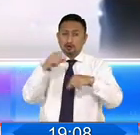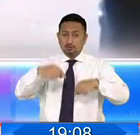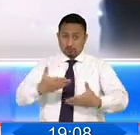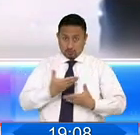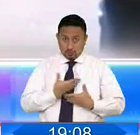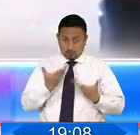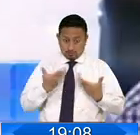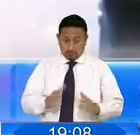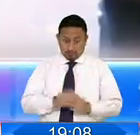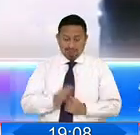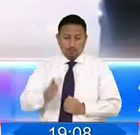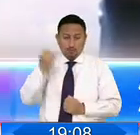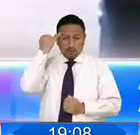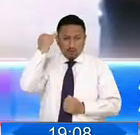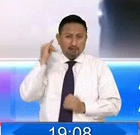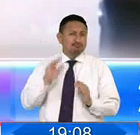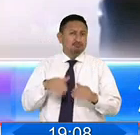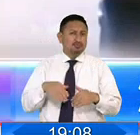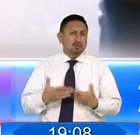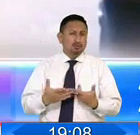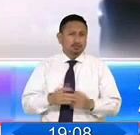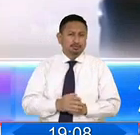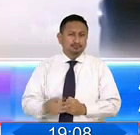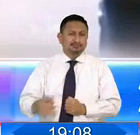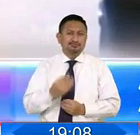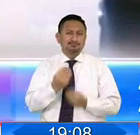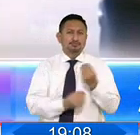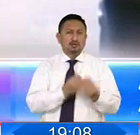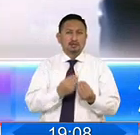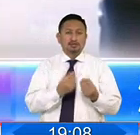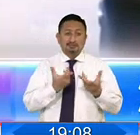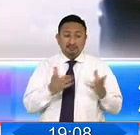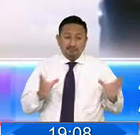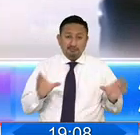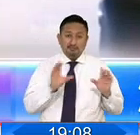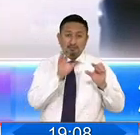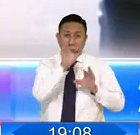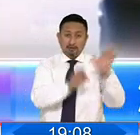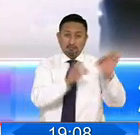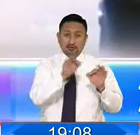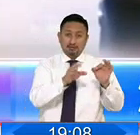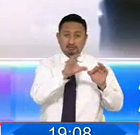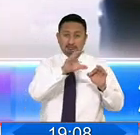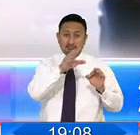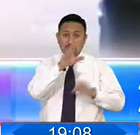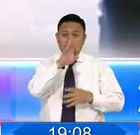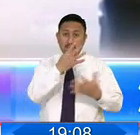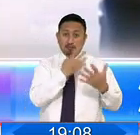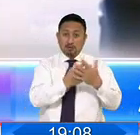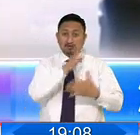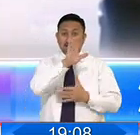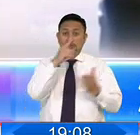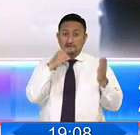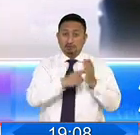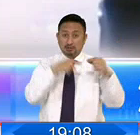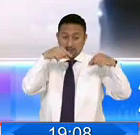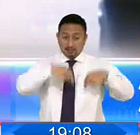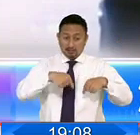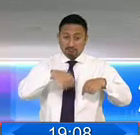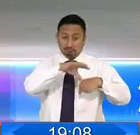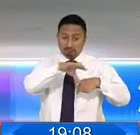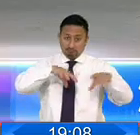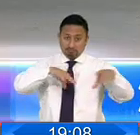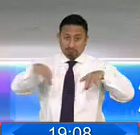ya tenemos una idea en el sentido de cómo plantear, cómo hacer la clasificación de todos los 5.000 reos que están aquí en la